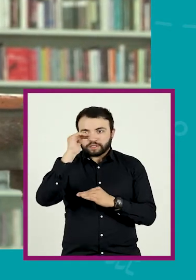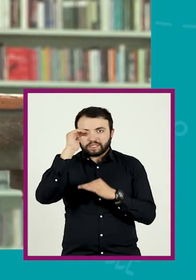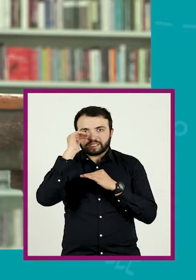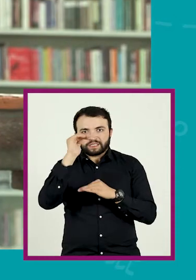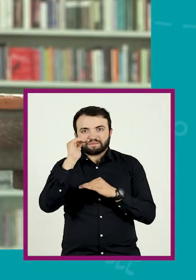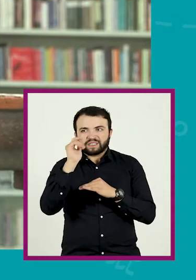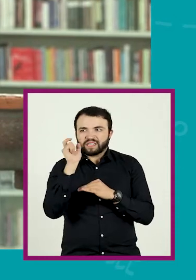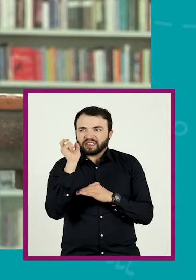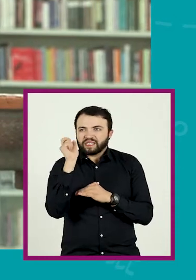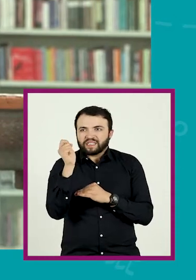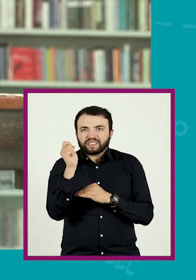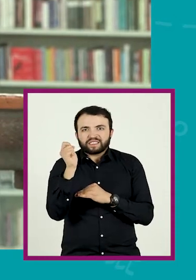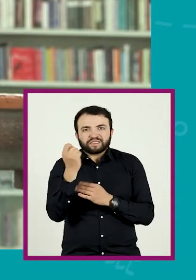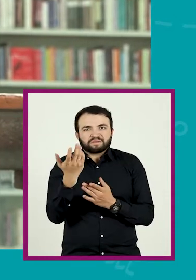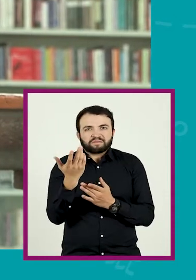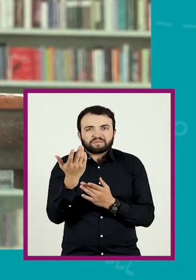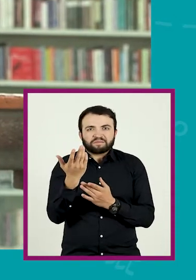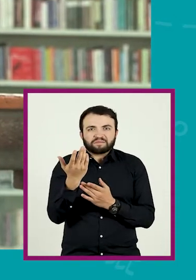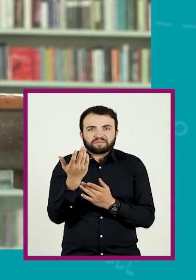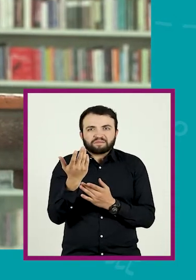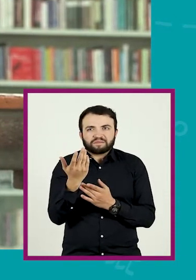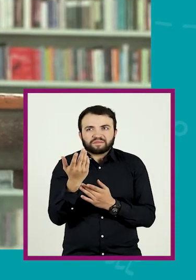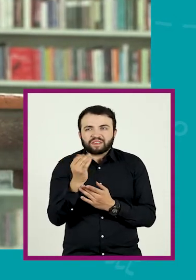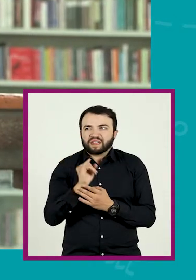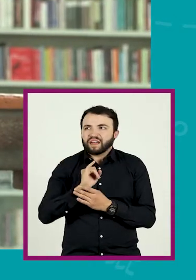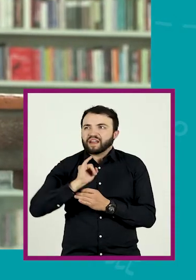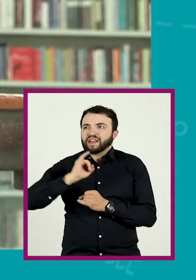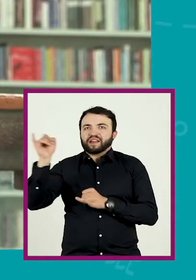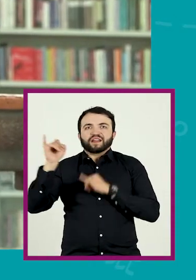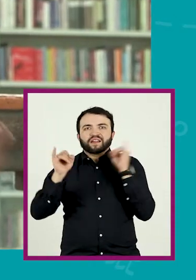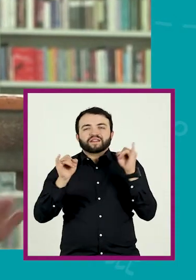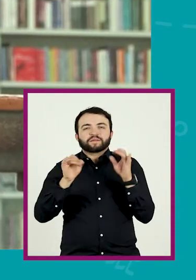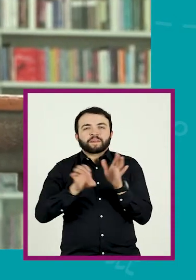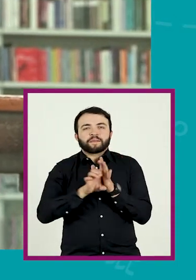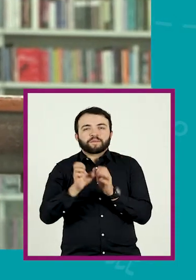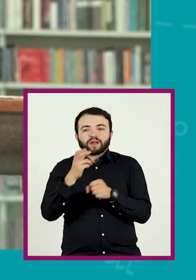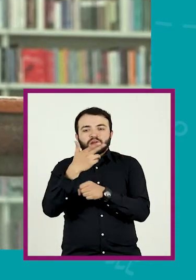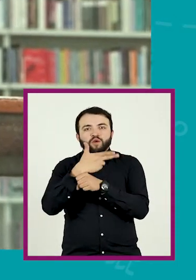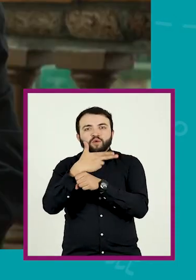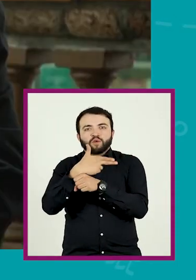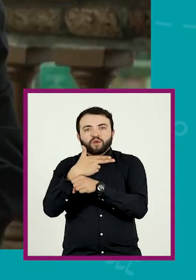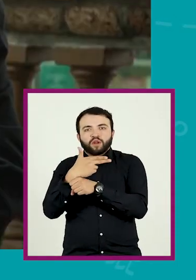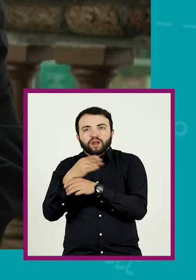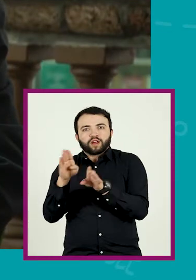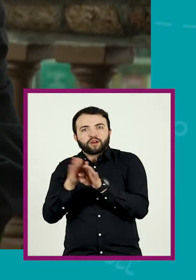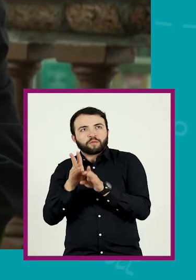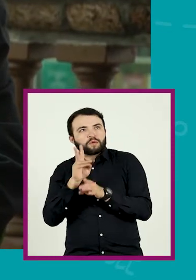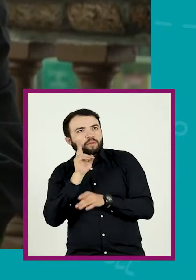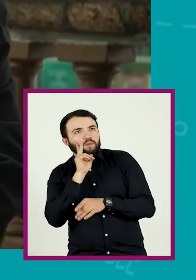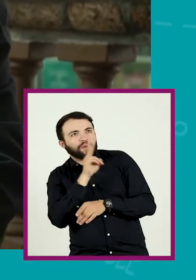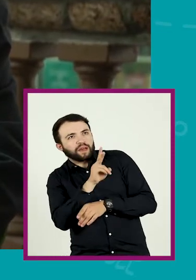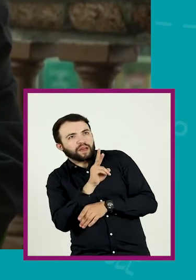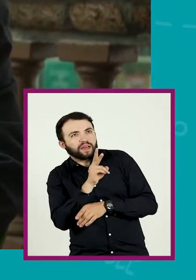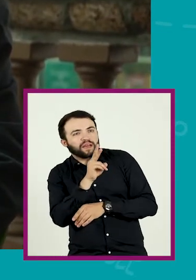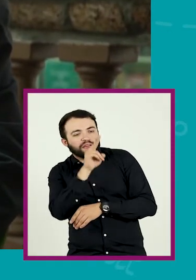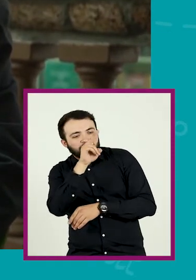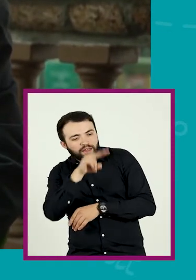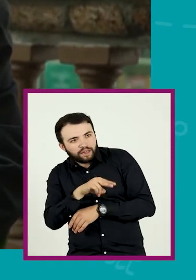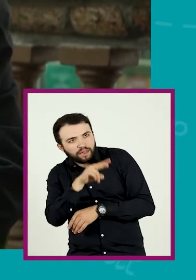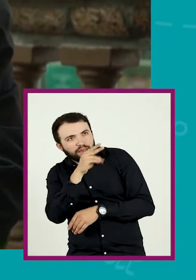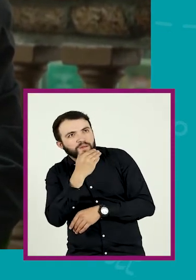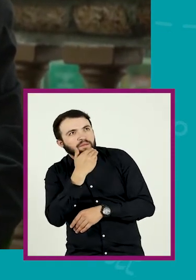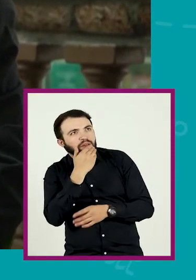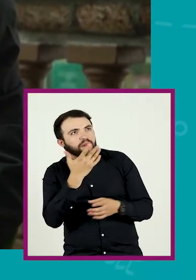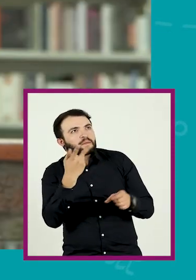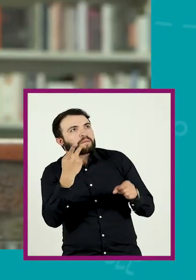sucesos, las causas próximas, pero no las remotas, las más lejanas. Las próximas son las que podemos observar,